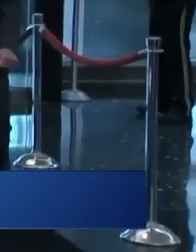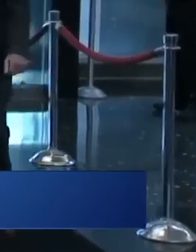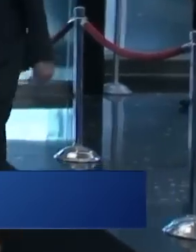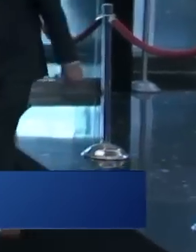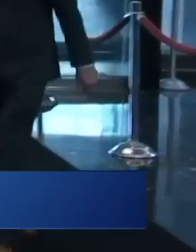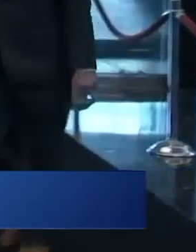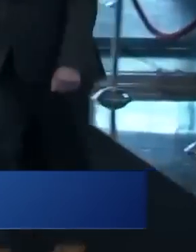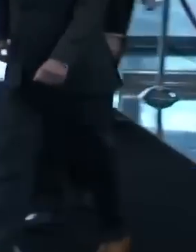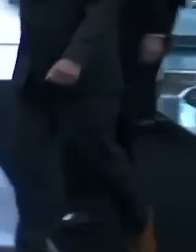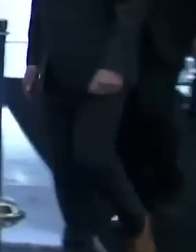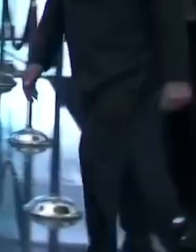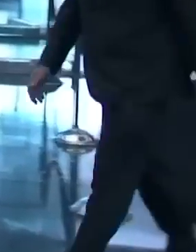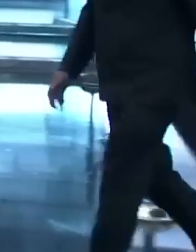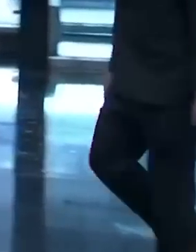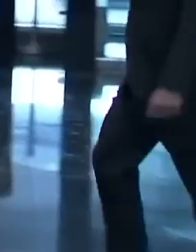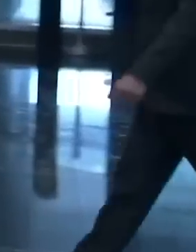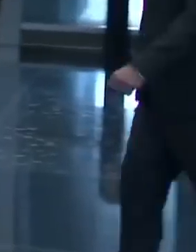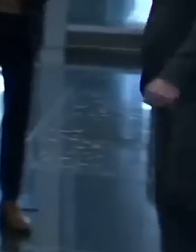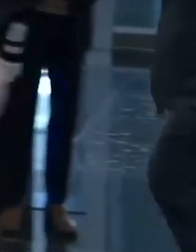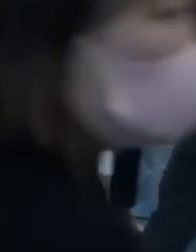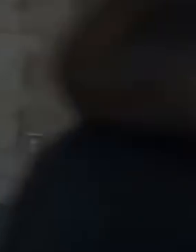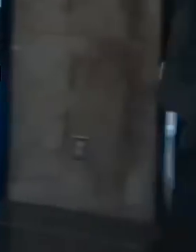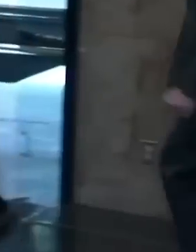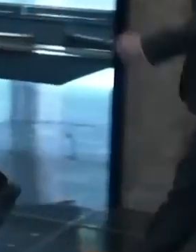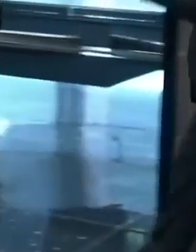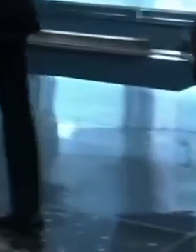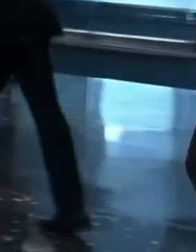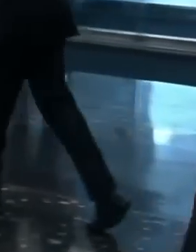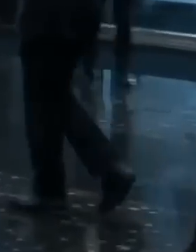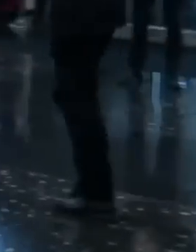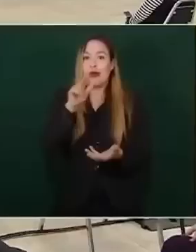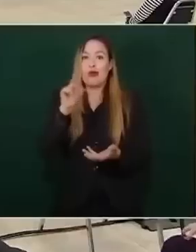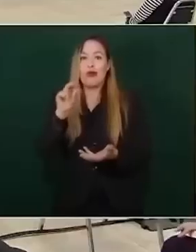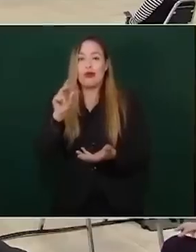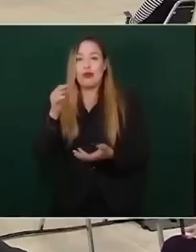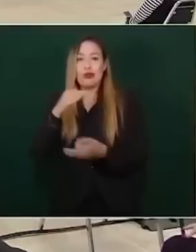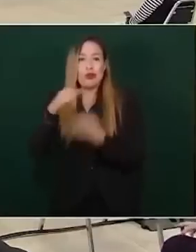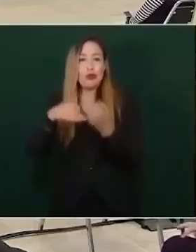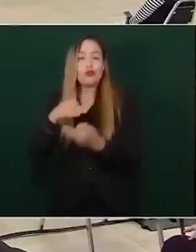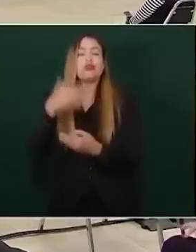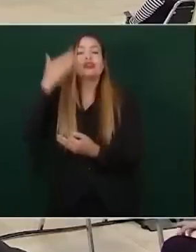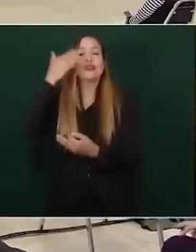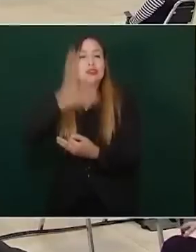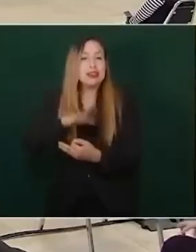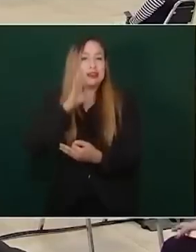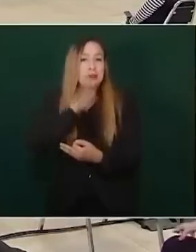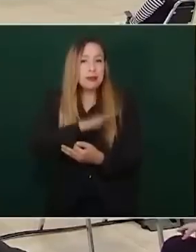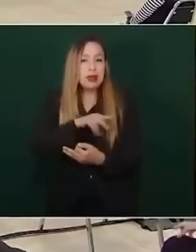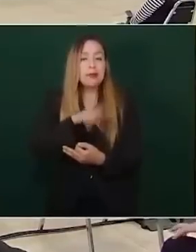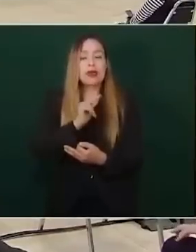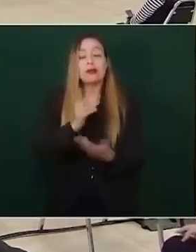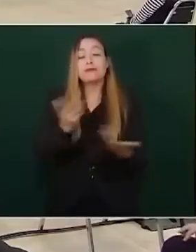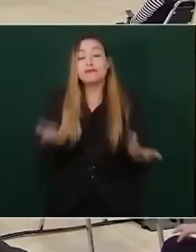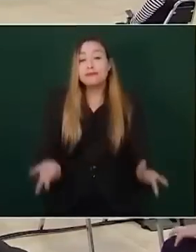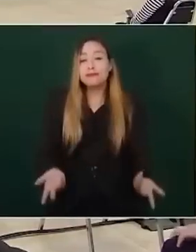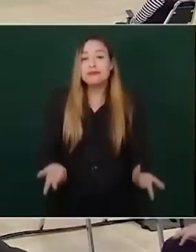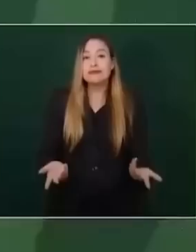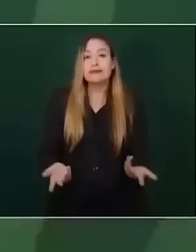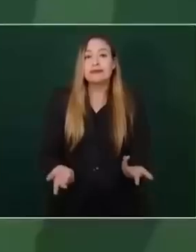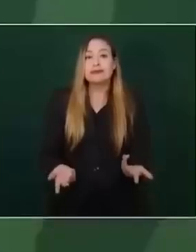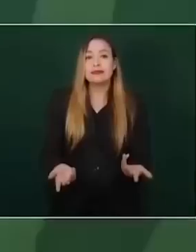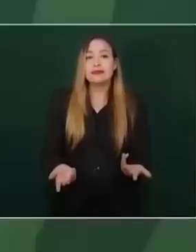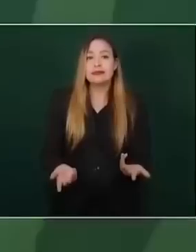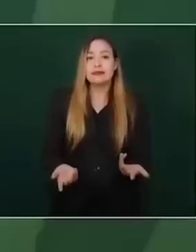en la migración, las cadenas de suministro y la invasión rusa a Ucrania. México fue el primer país en reaccionar ante la posibilidad